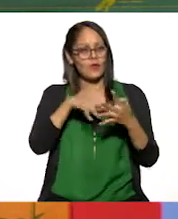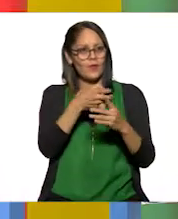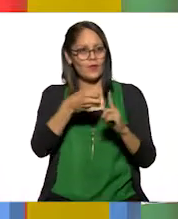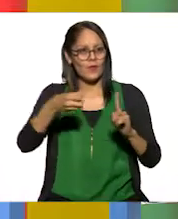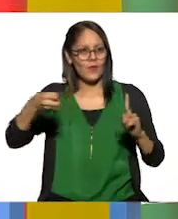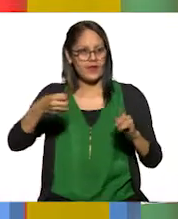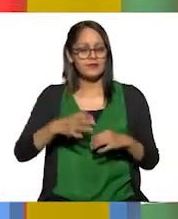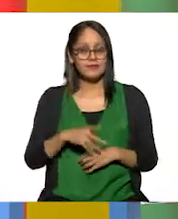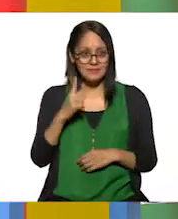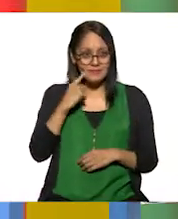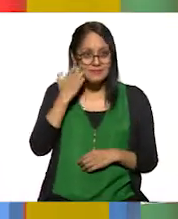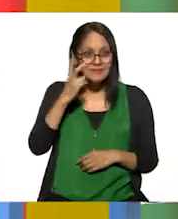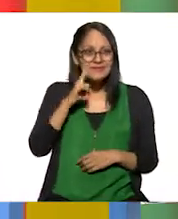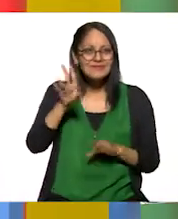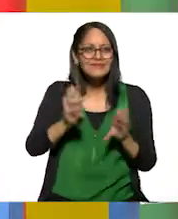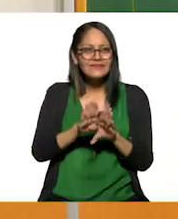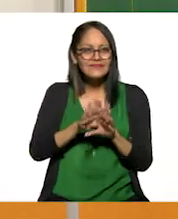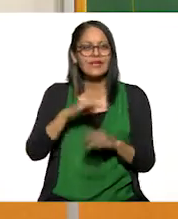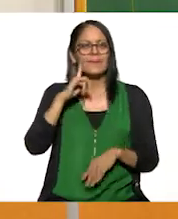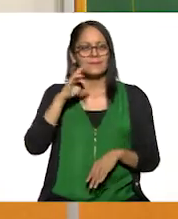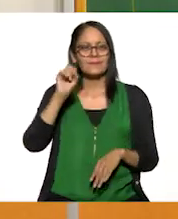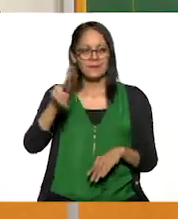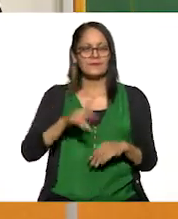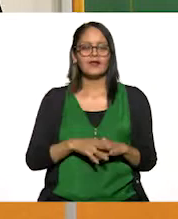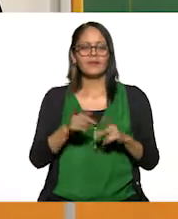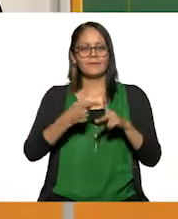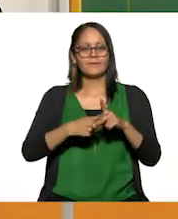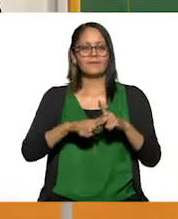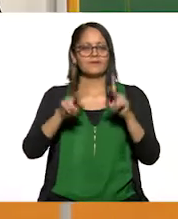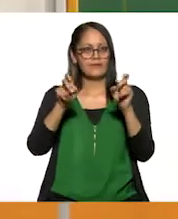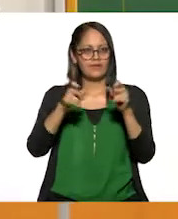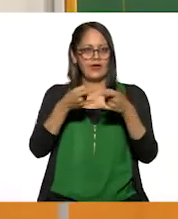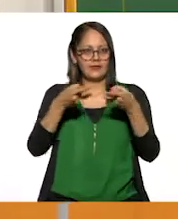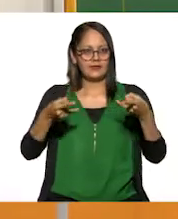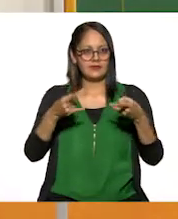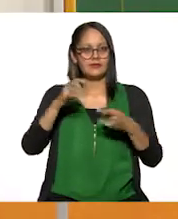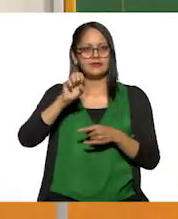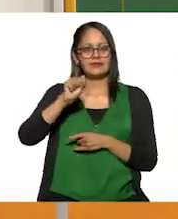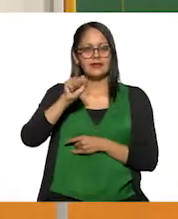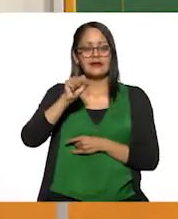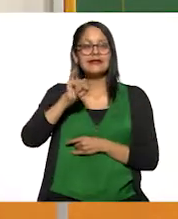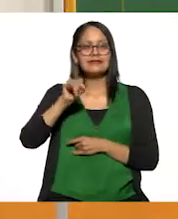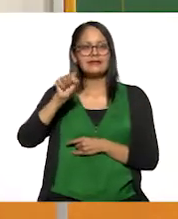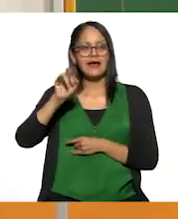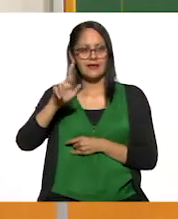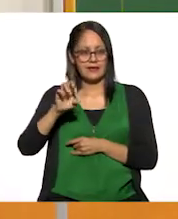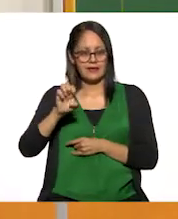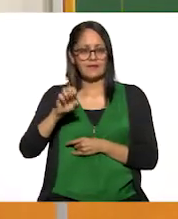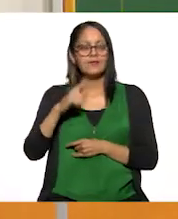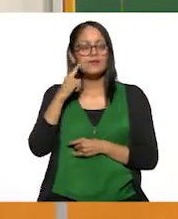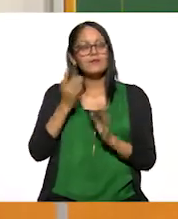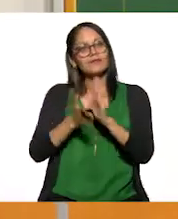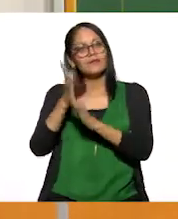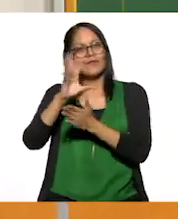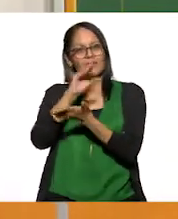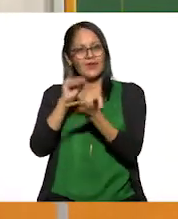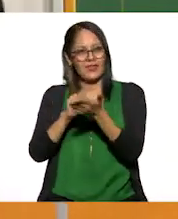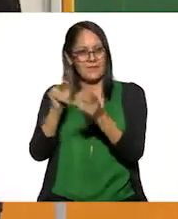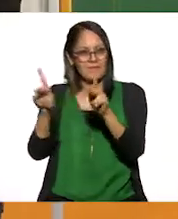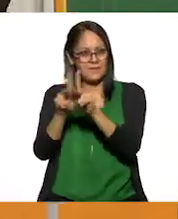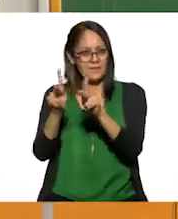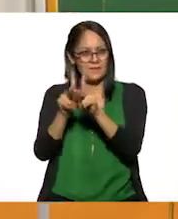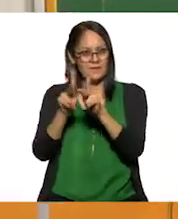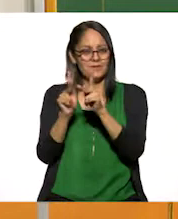ver cómo lo hacemos? Sí. Muy bien, entonces para adentrarnos al tema te voy a contar la historia de Isaira. Isaira iba a ir a una boda de su prima. La boda de su